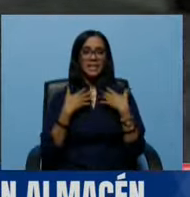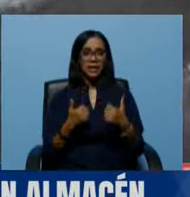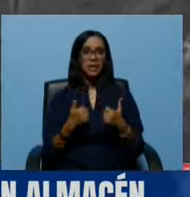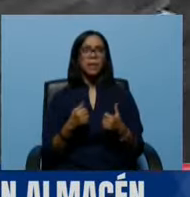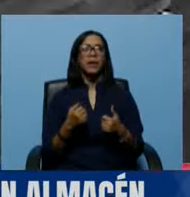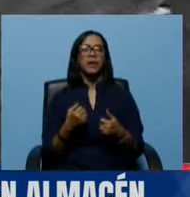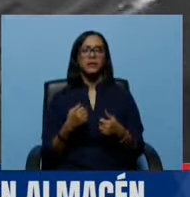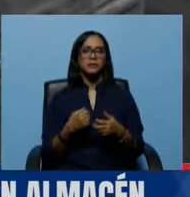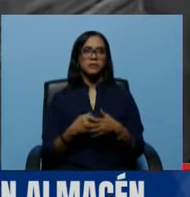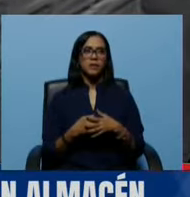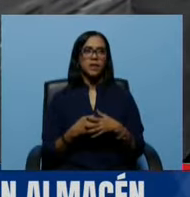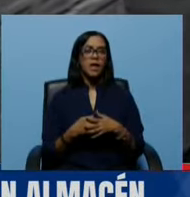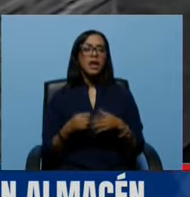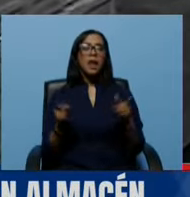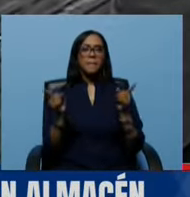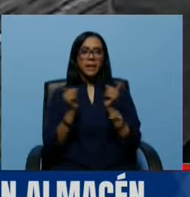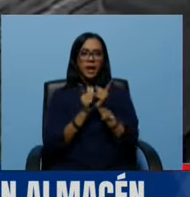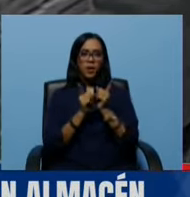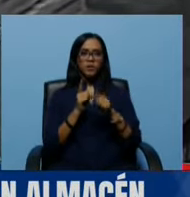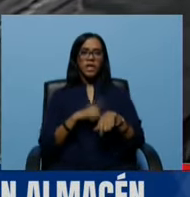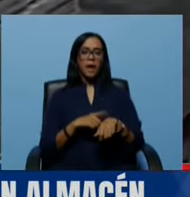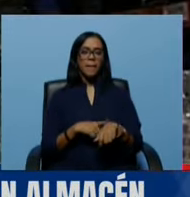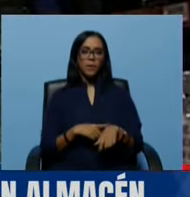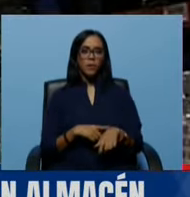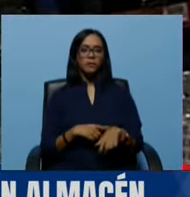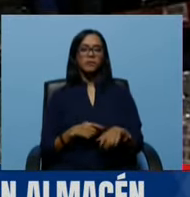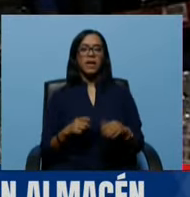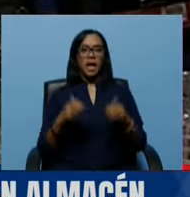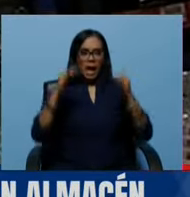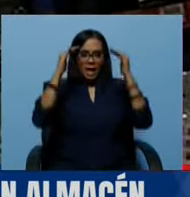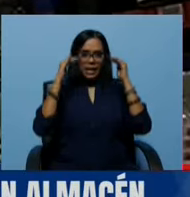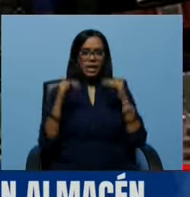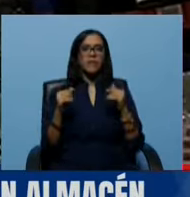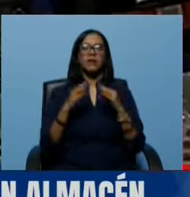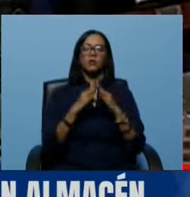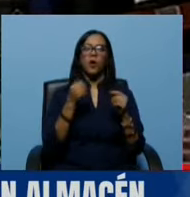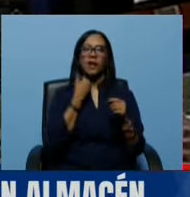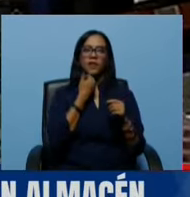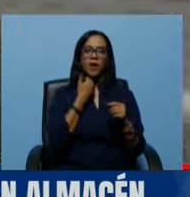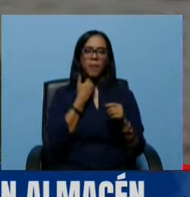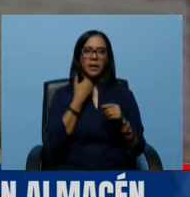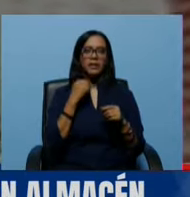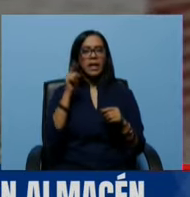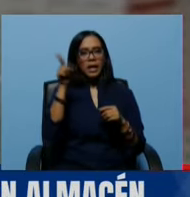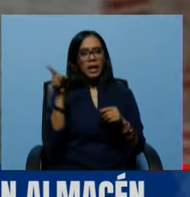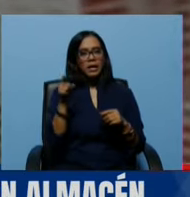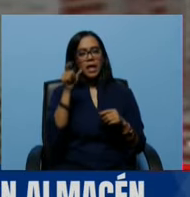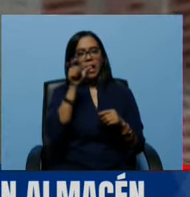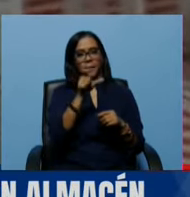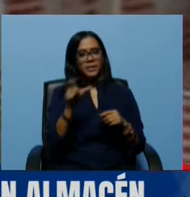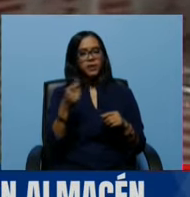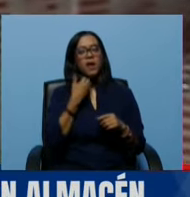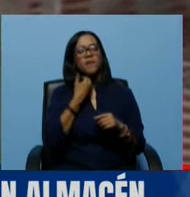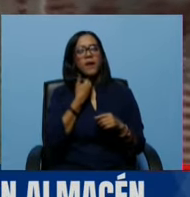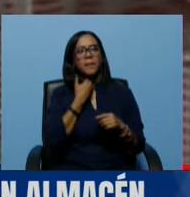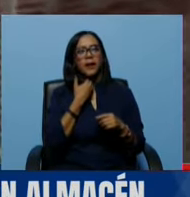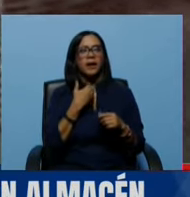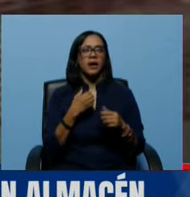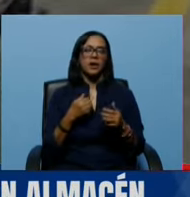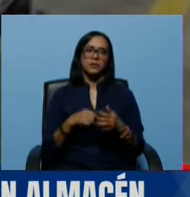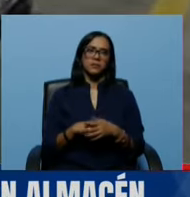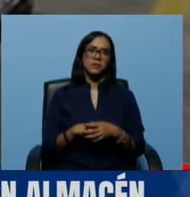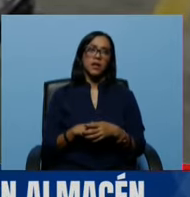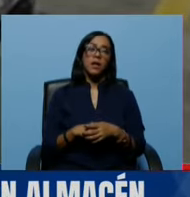que sean en el menor tiempo posible, alivien todos los síntomas de aquellas patologías que son más recurrentes a la